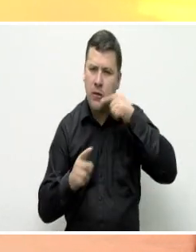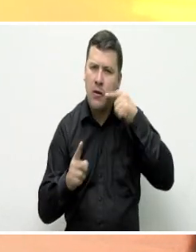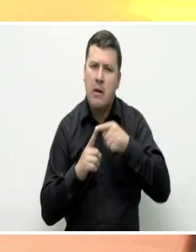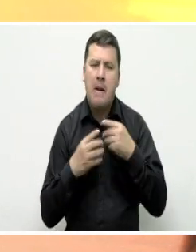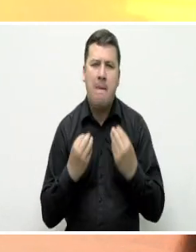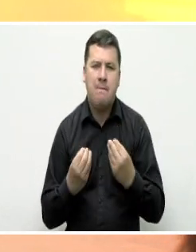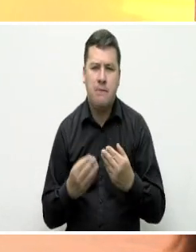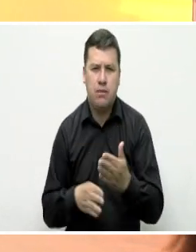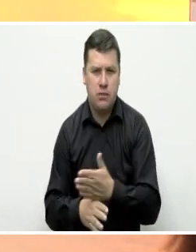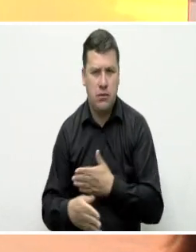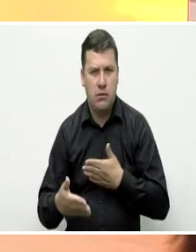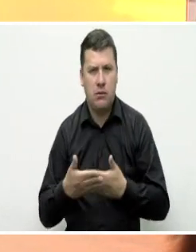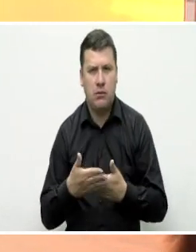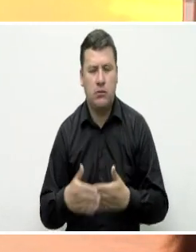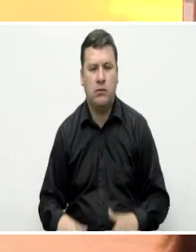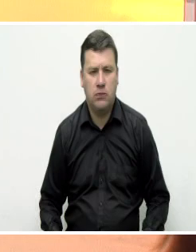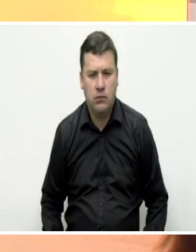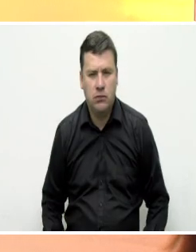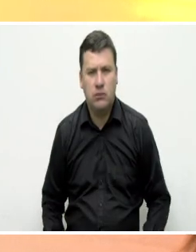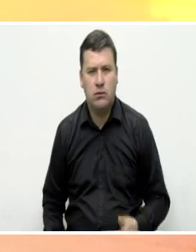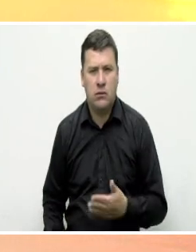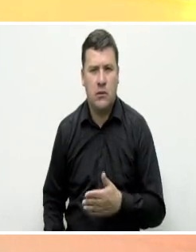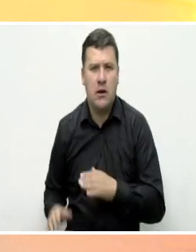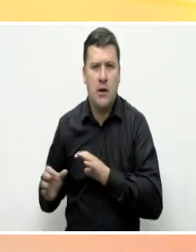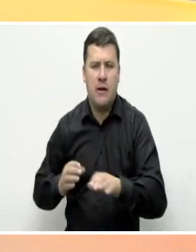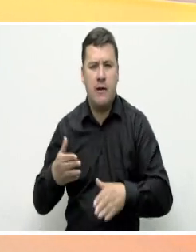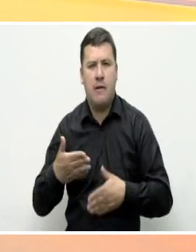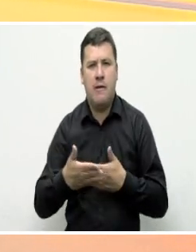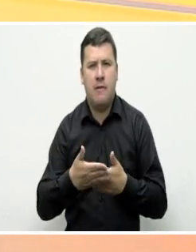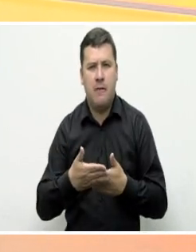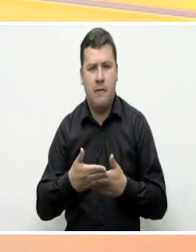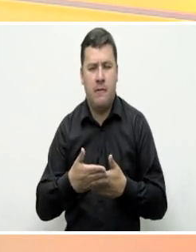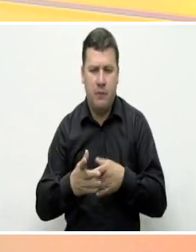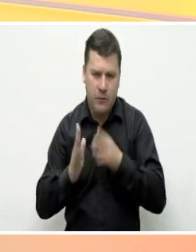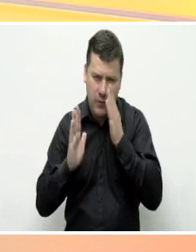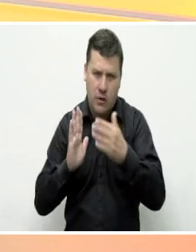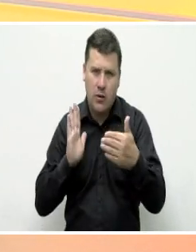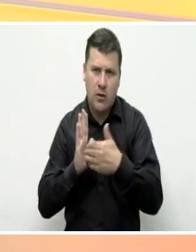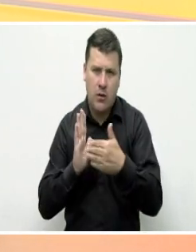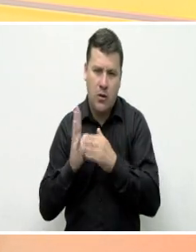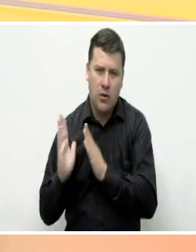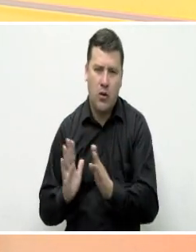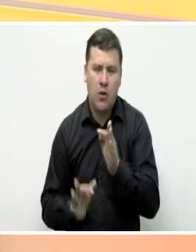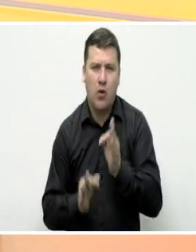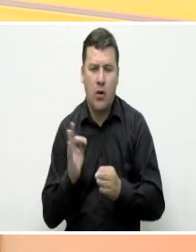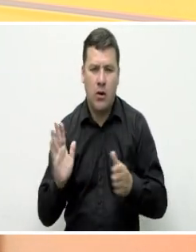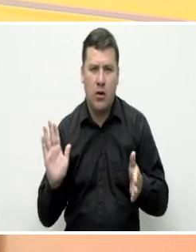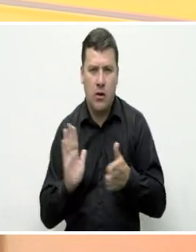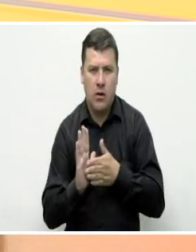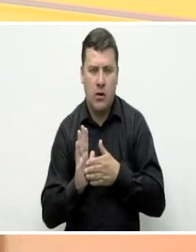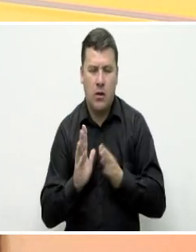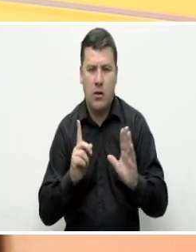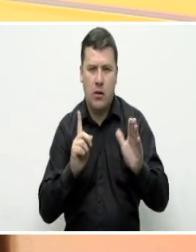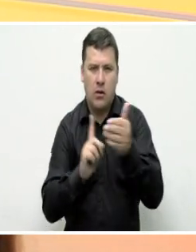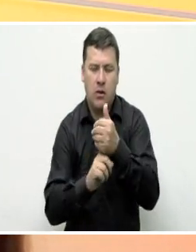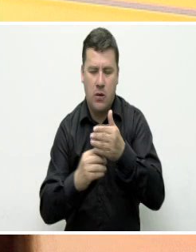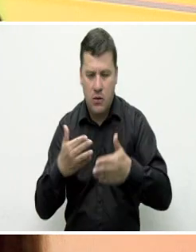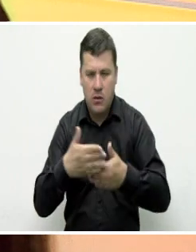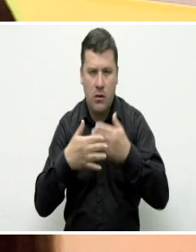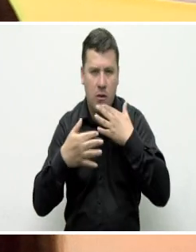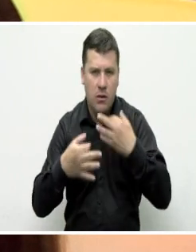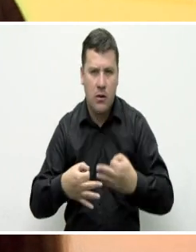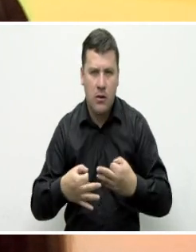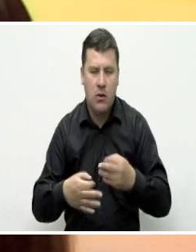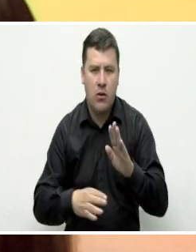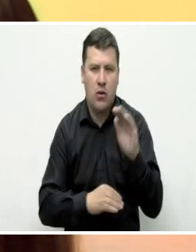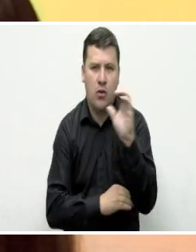para evitar que se lleven a cabo acciones que atenten contra el orden jurídico y la identificación real